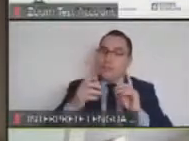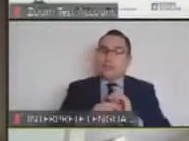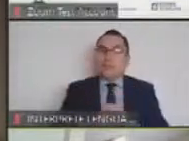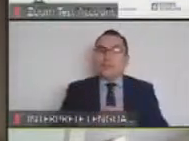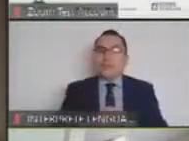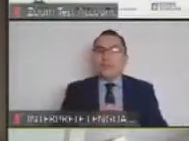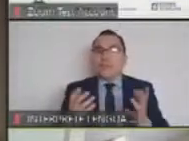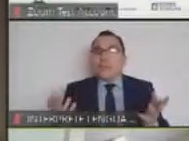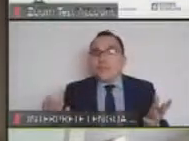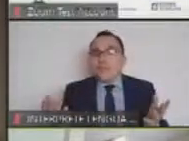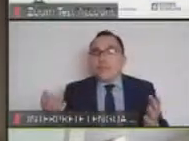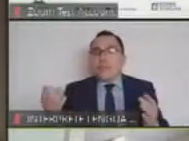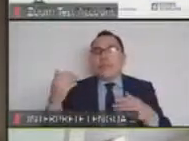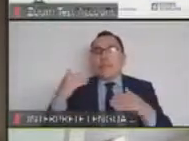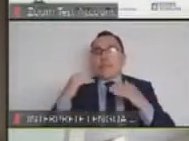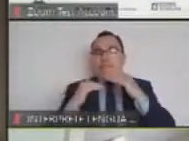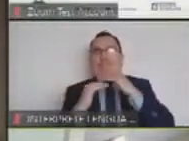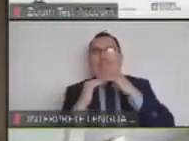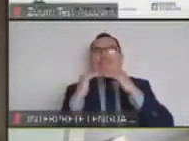en el que sobrepasaron